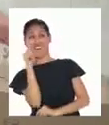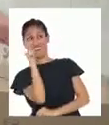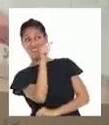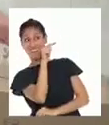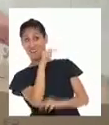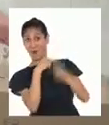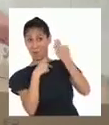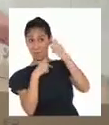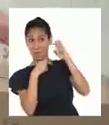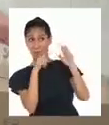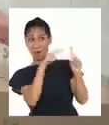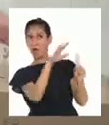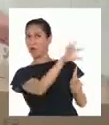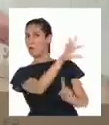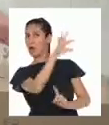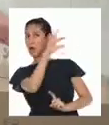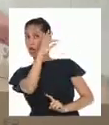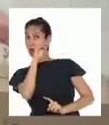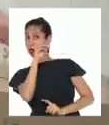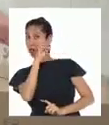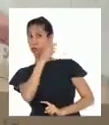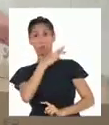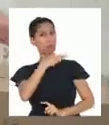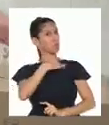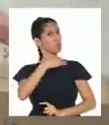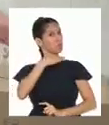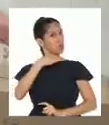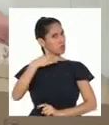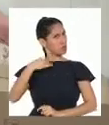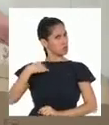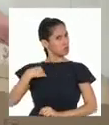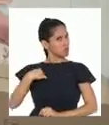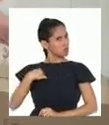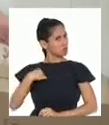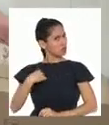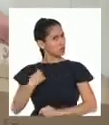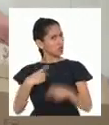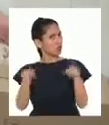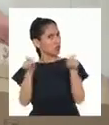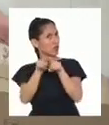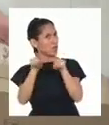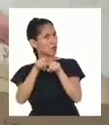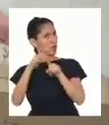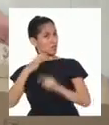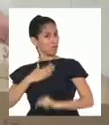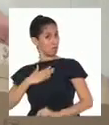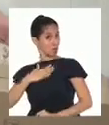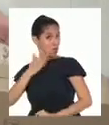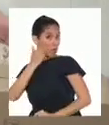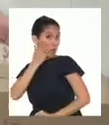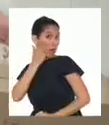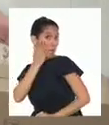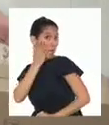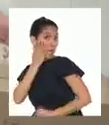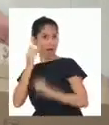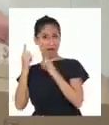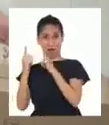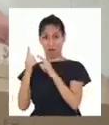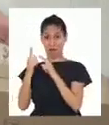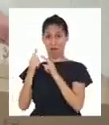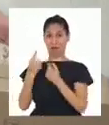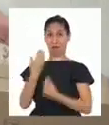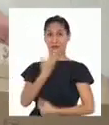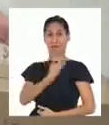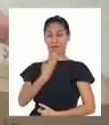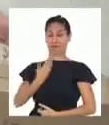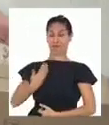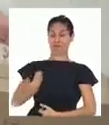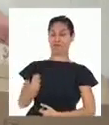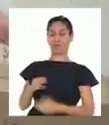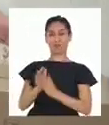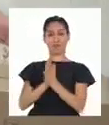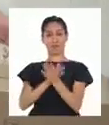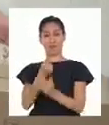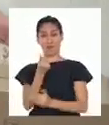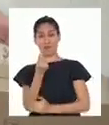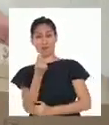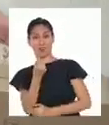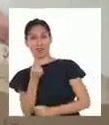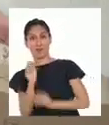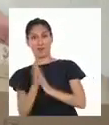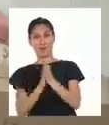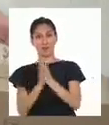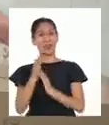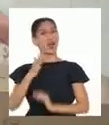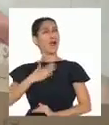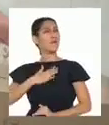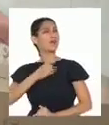capa llevando las cuentas de la casa, sería la ministra de Economía. A mi abuelita, que tiene su huerto muy cuidado y bonito, la